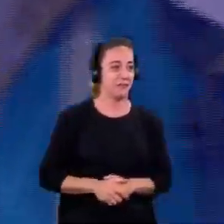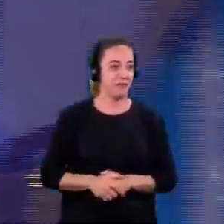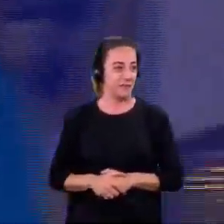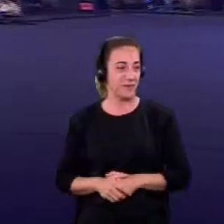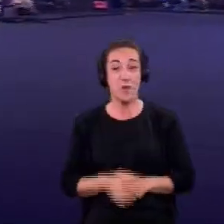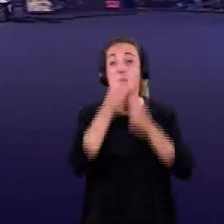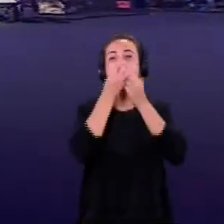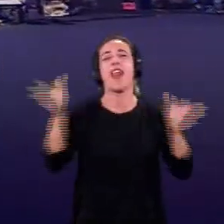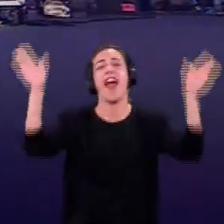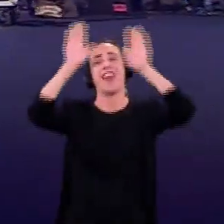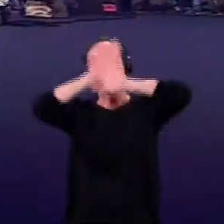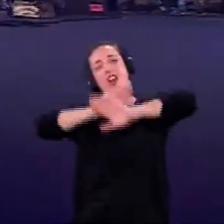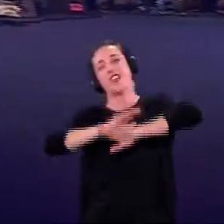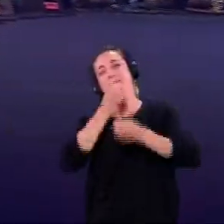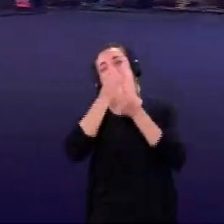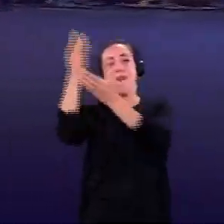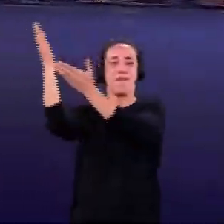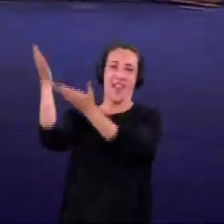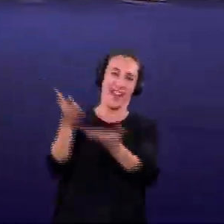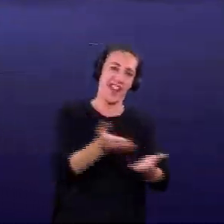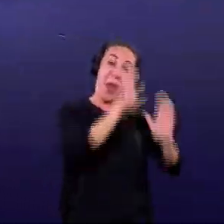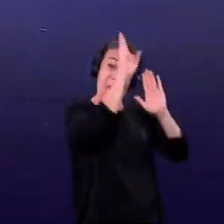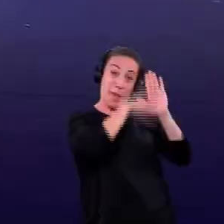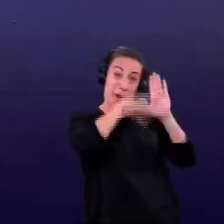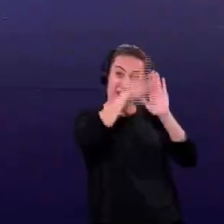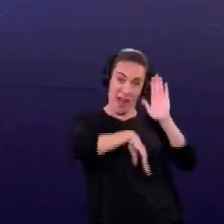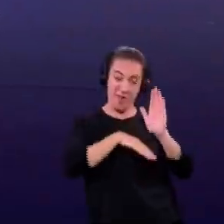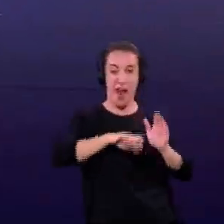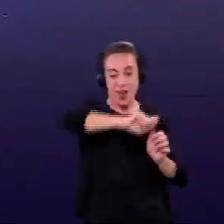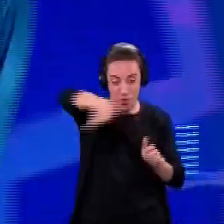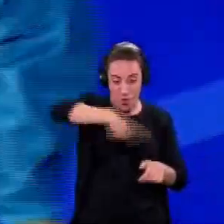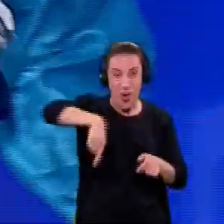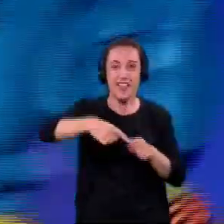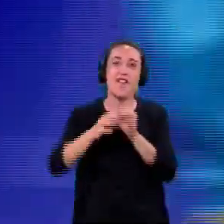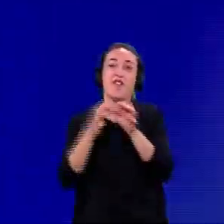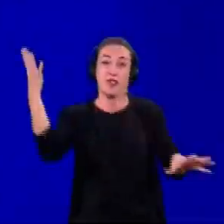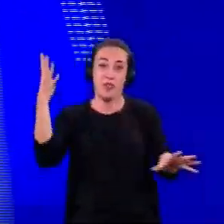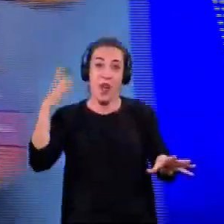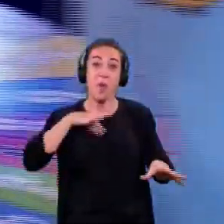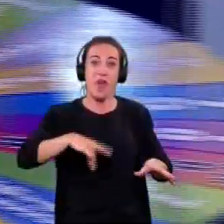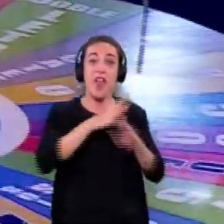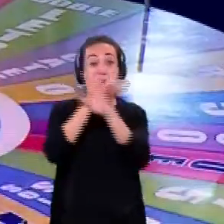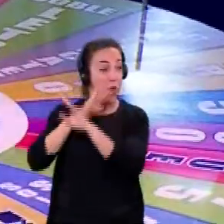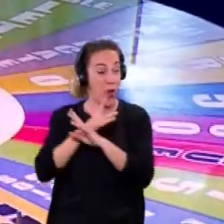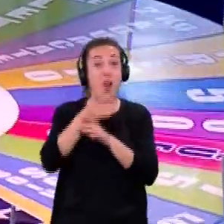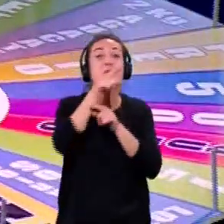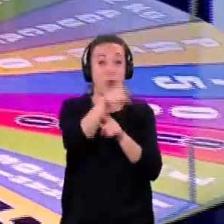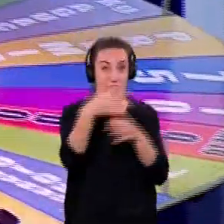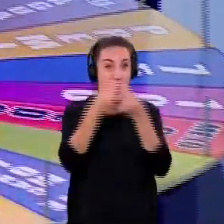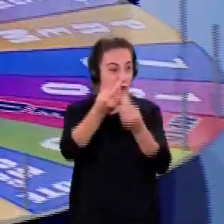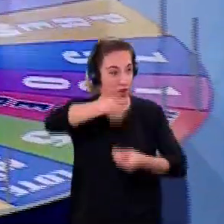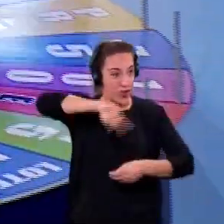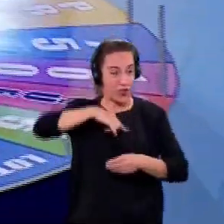Muy buenas noches, bienvenido al programa de la ruleta. La fortuna va a poder jugar esta noche usted con nosotros.